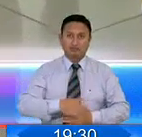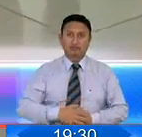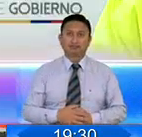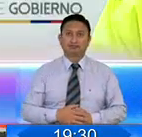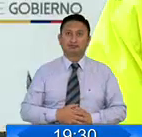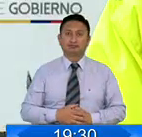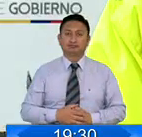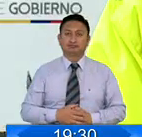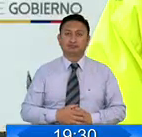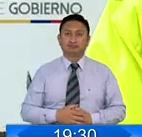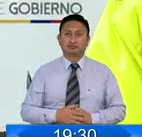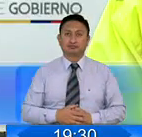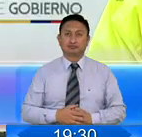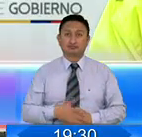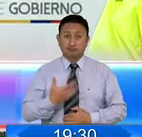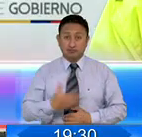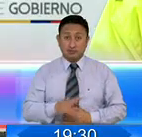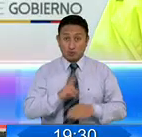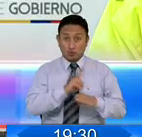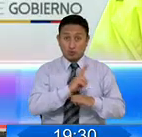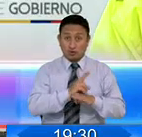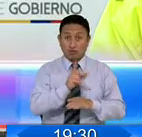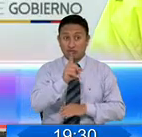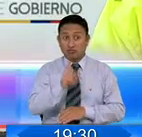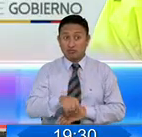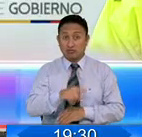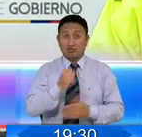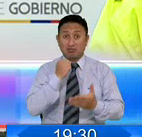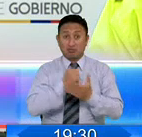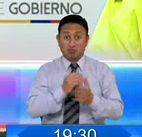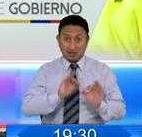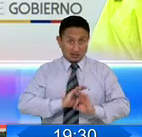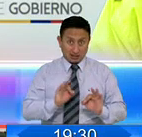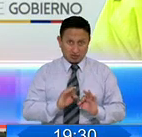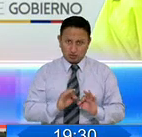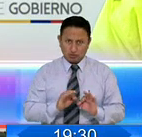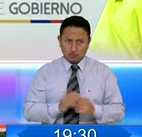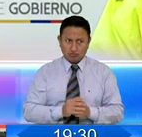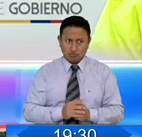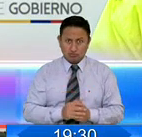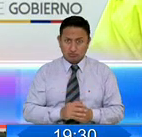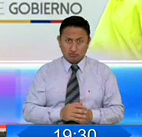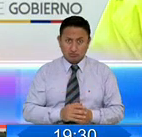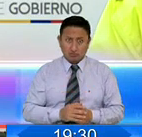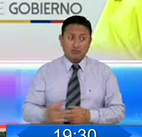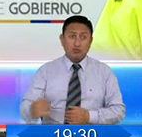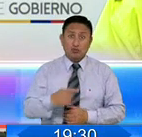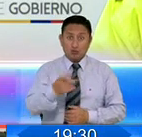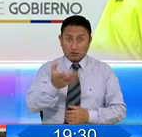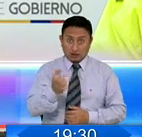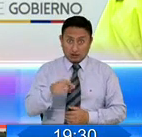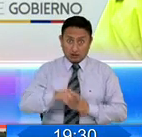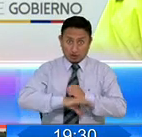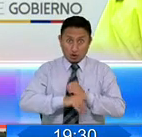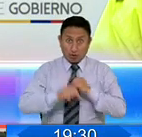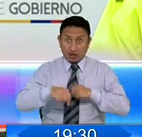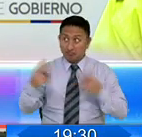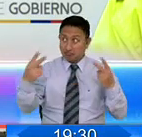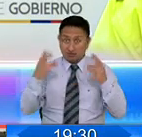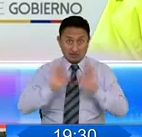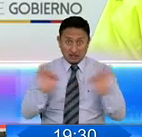Que no es que se utiliza necesariamente un vehículo sin placas para delinquir, todo lo contrario, si usted quiere delinquir y pasar